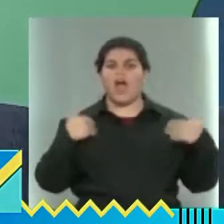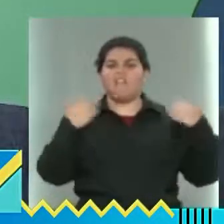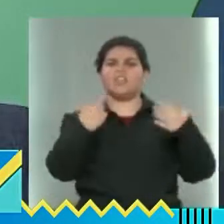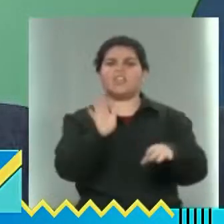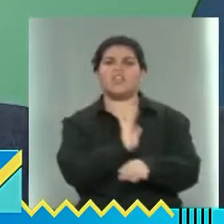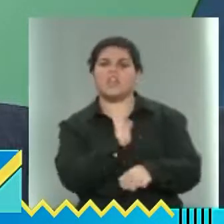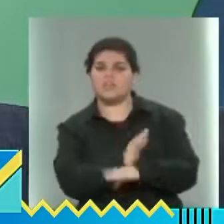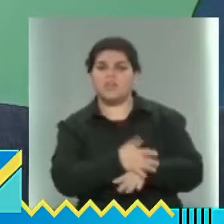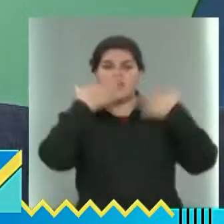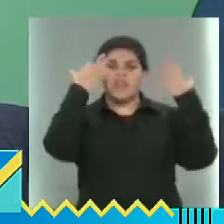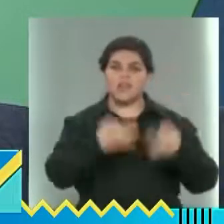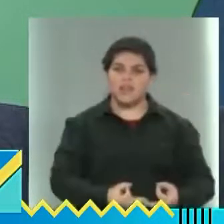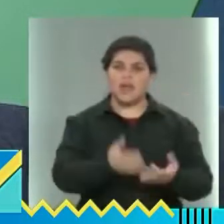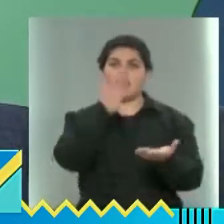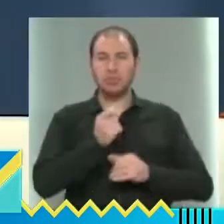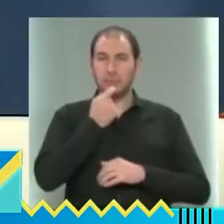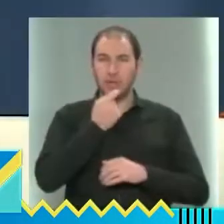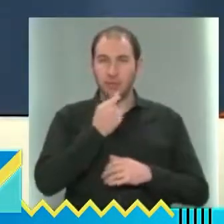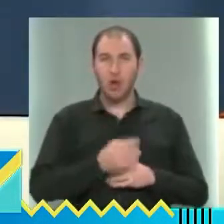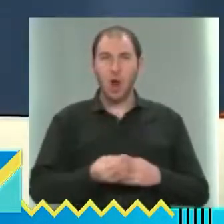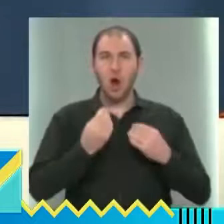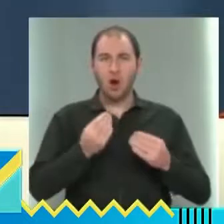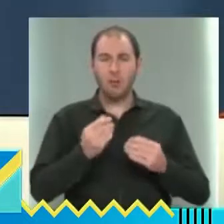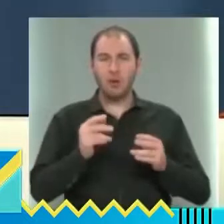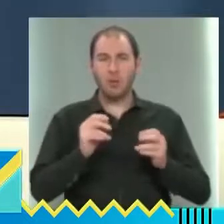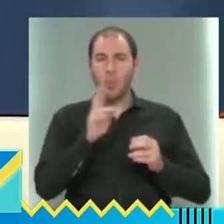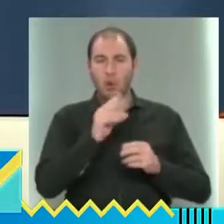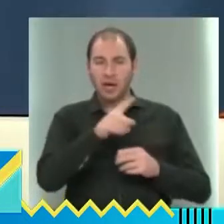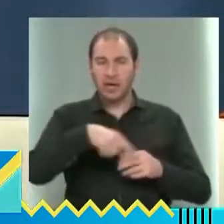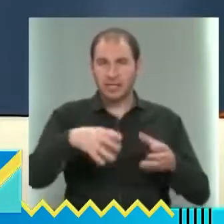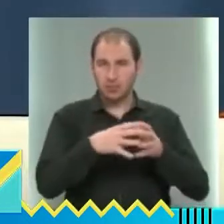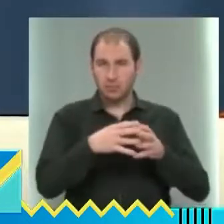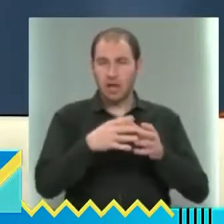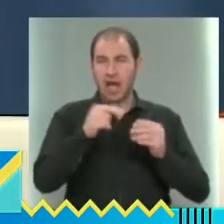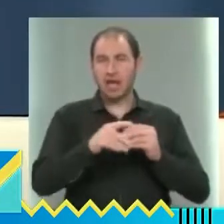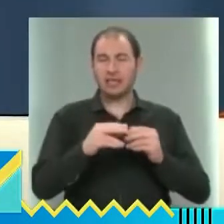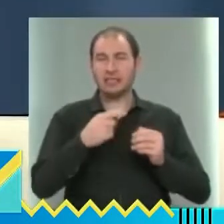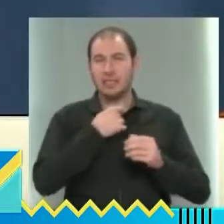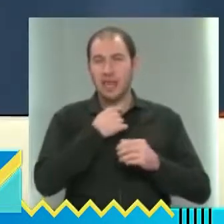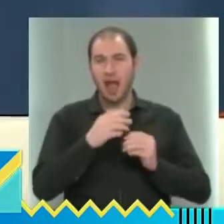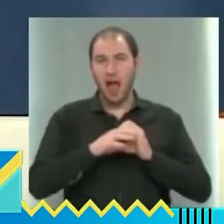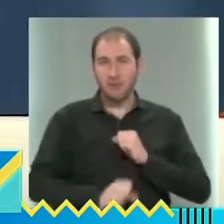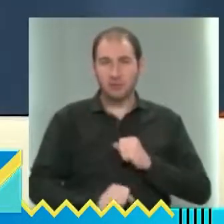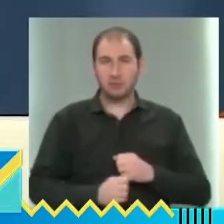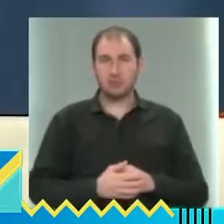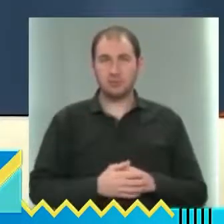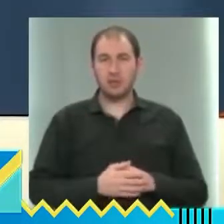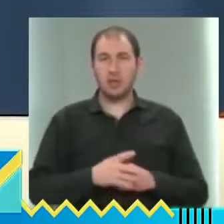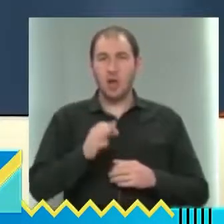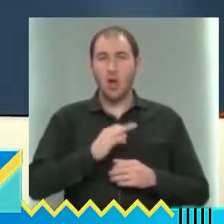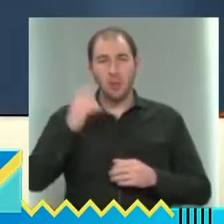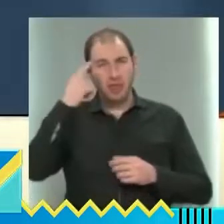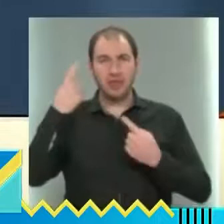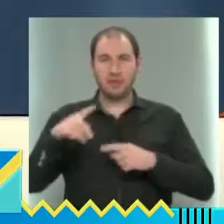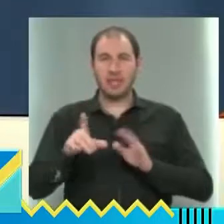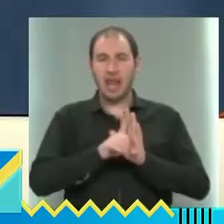significa derechos, en lo que significa inclusión. ¿Cómo podemos abordar a esas mujeres que llegan a la situación de querer abortar desde otra óptica que no